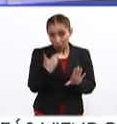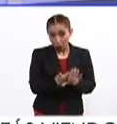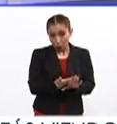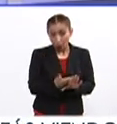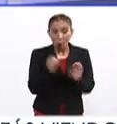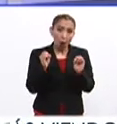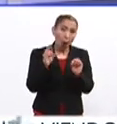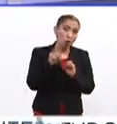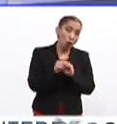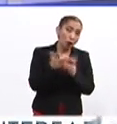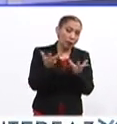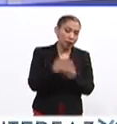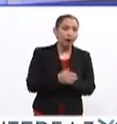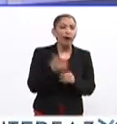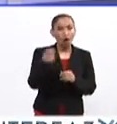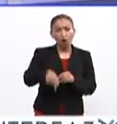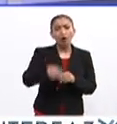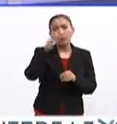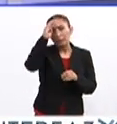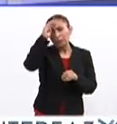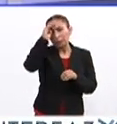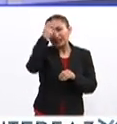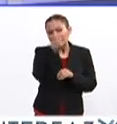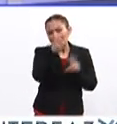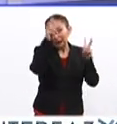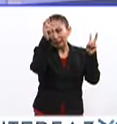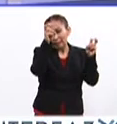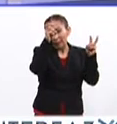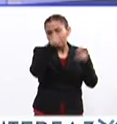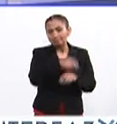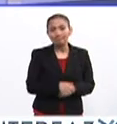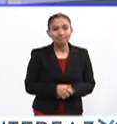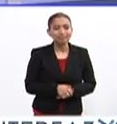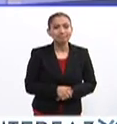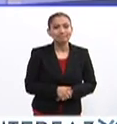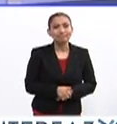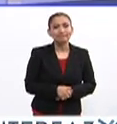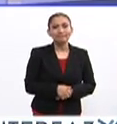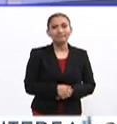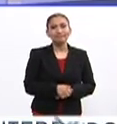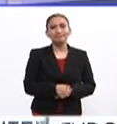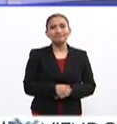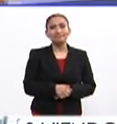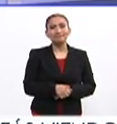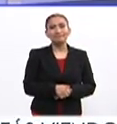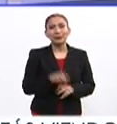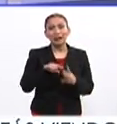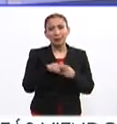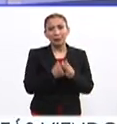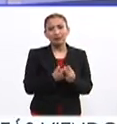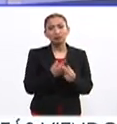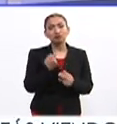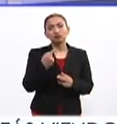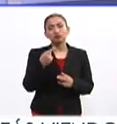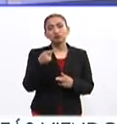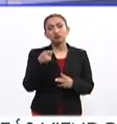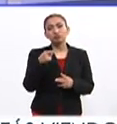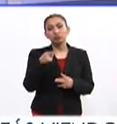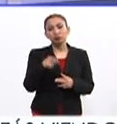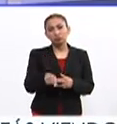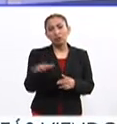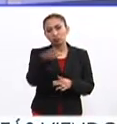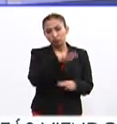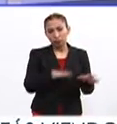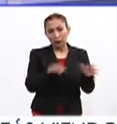haciendo o no lo estamos haciendo. Hoy vamos a reflexionar sobre este tema en el inicio de nuestro